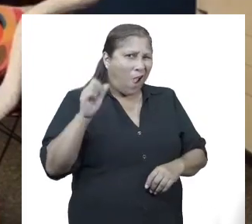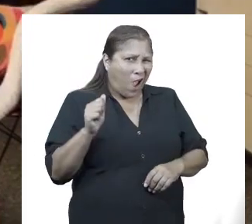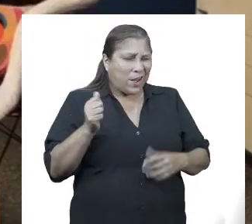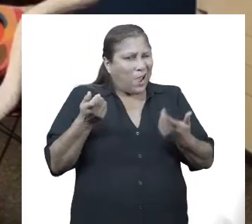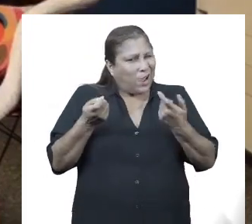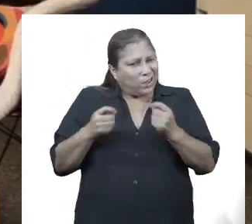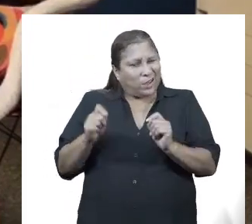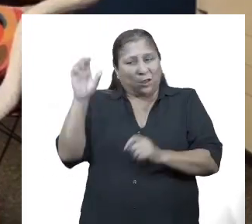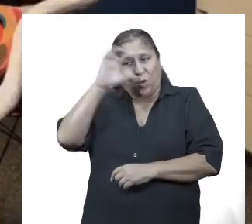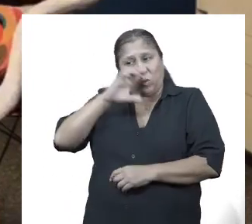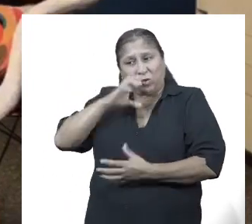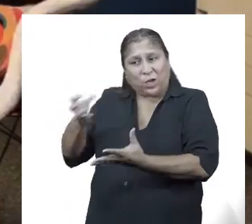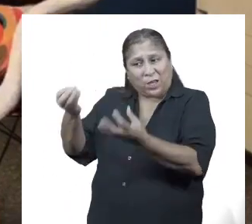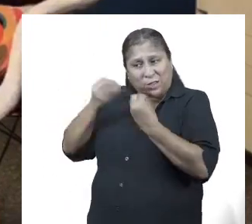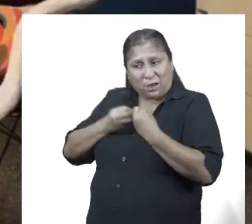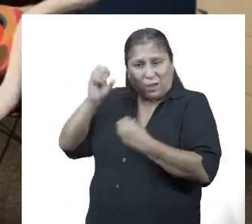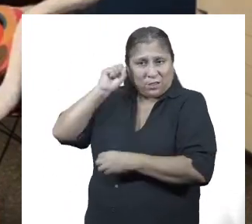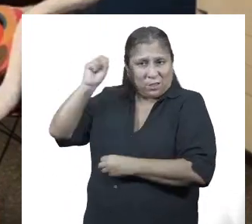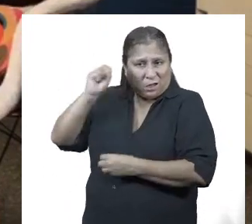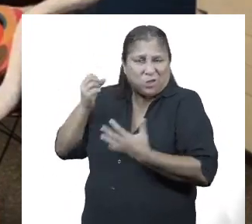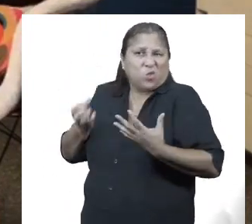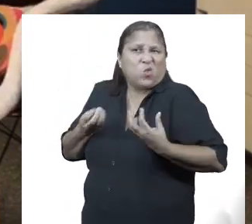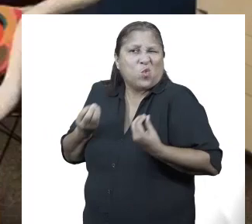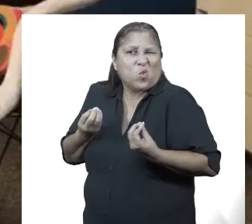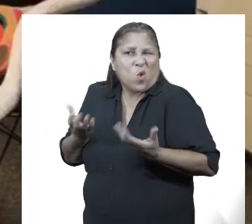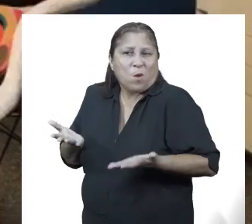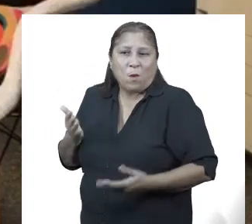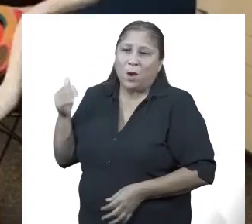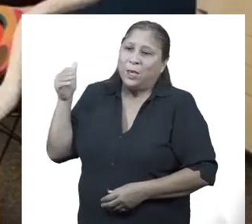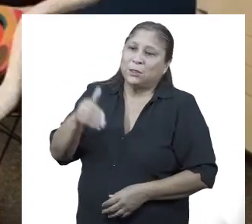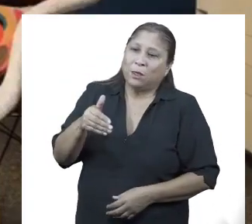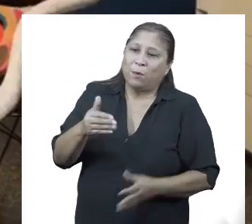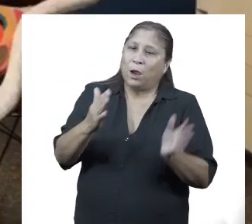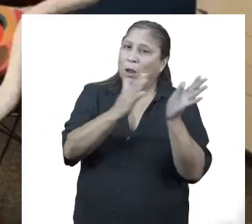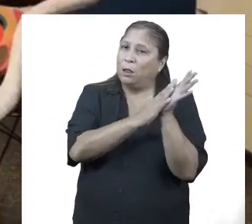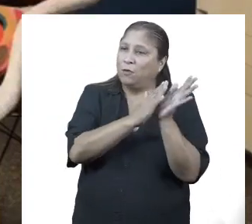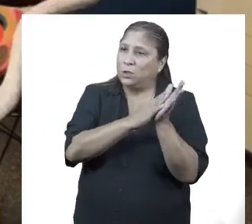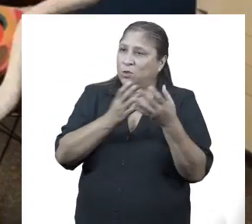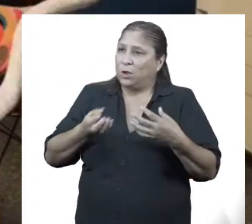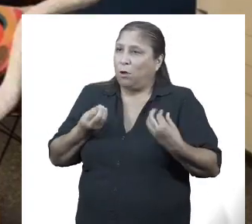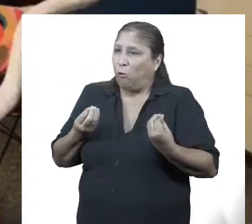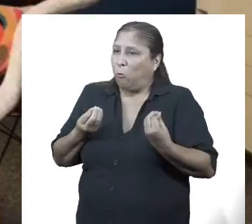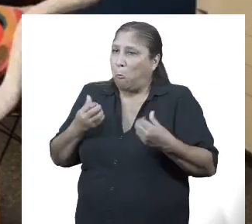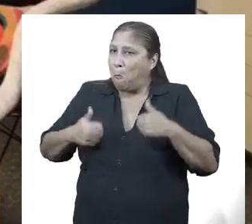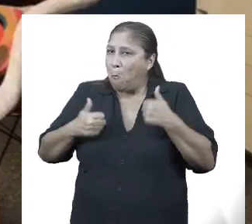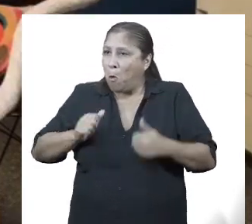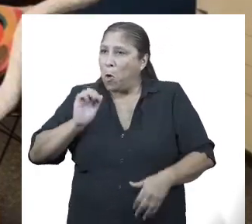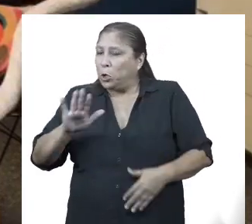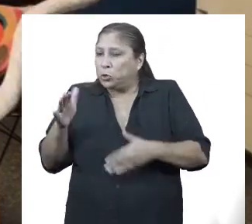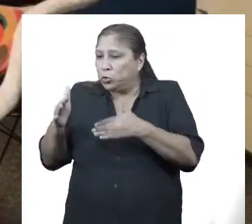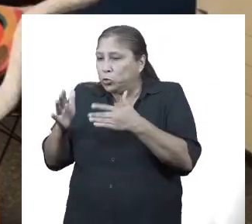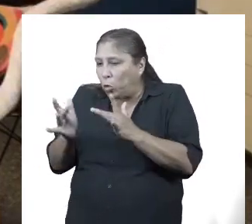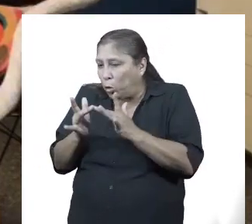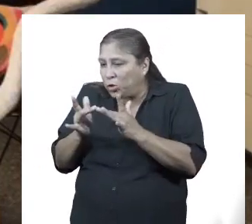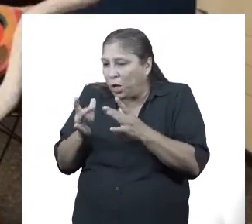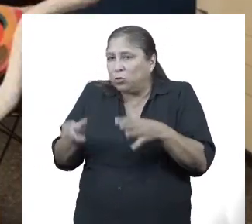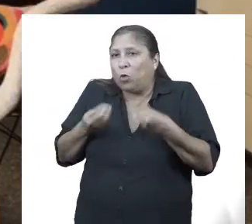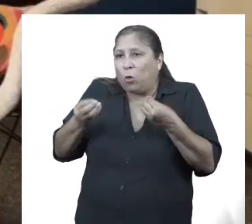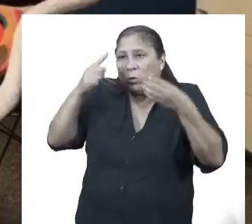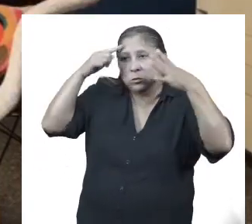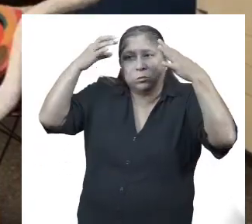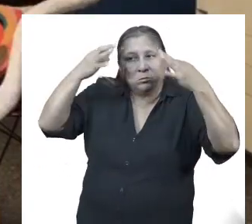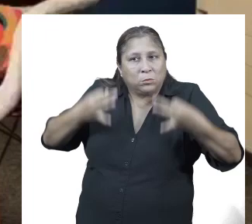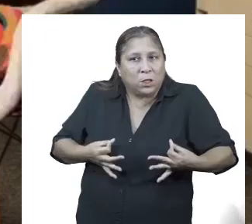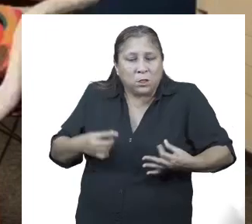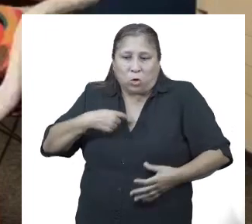se le dé este derecho. ¿Cómo es que asiste a la Defensoría del Pueblo? ¿Cuál es el acercamiento? ¿Cómo es que